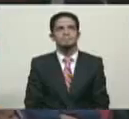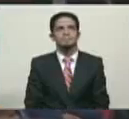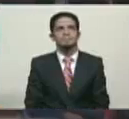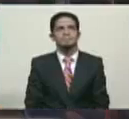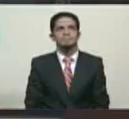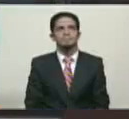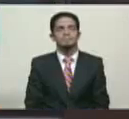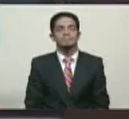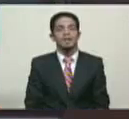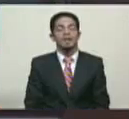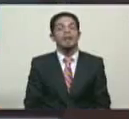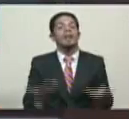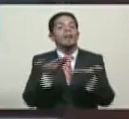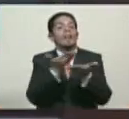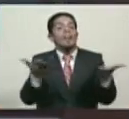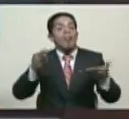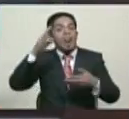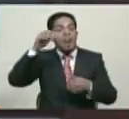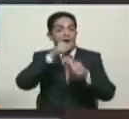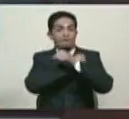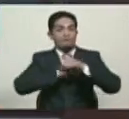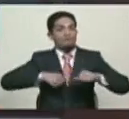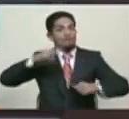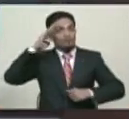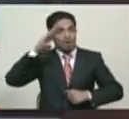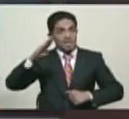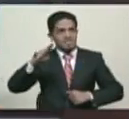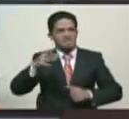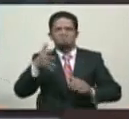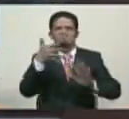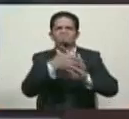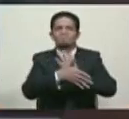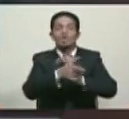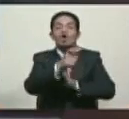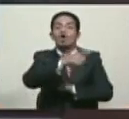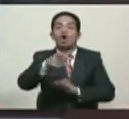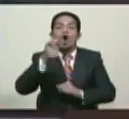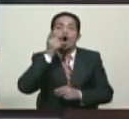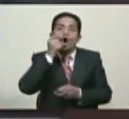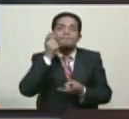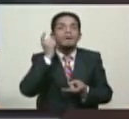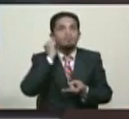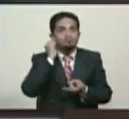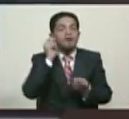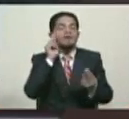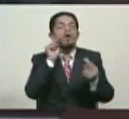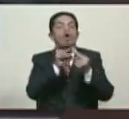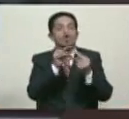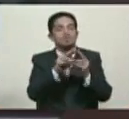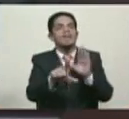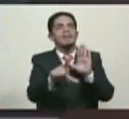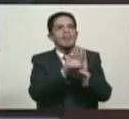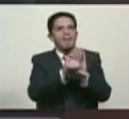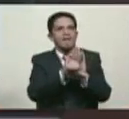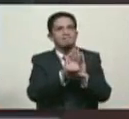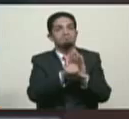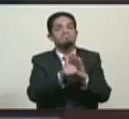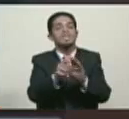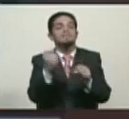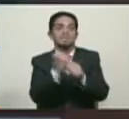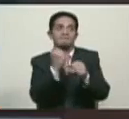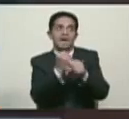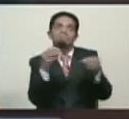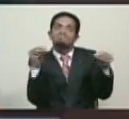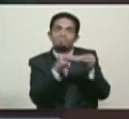Nuestra Fuerza Armada Nacional Bolivariana es un contingente de hombres y mujeres que conocen la ley, actúan conforme a ella y no